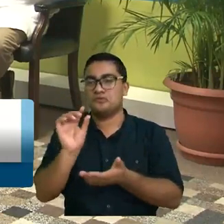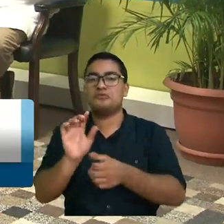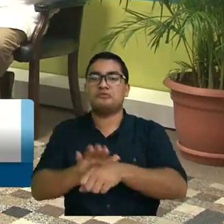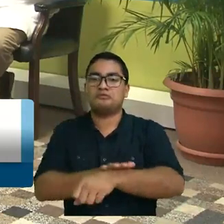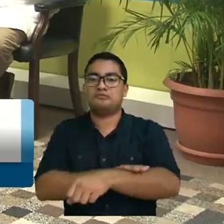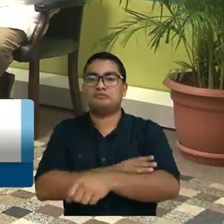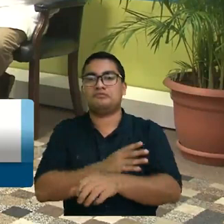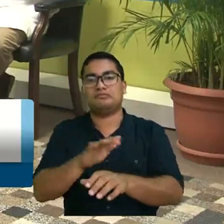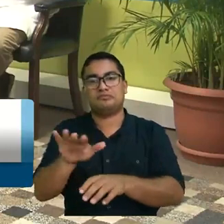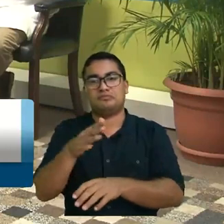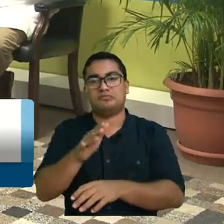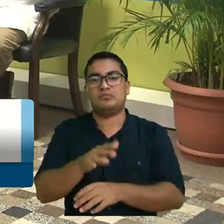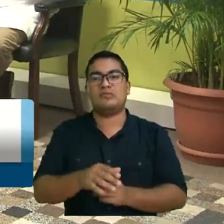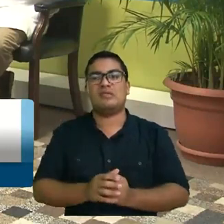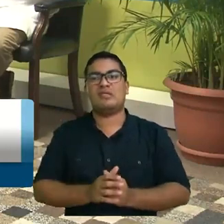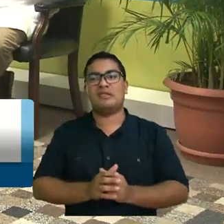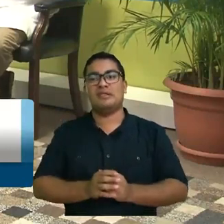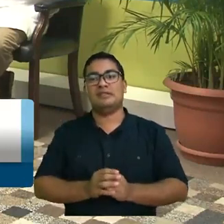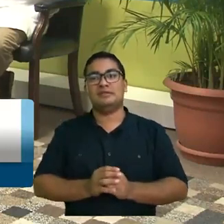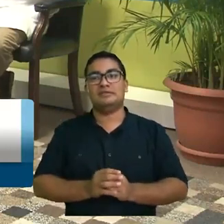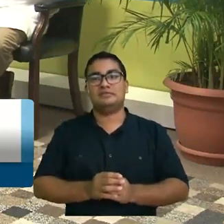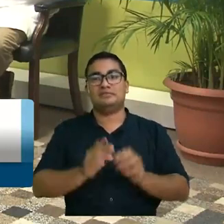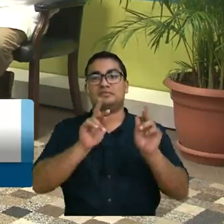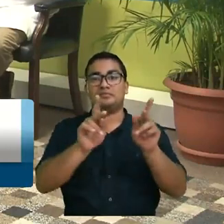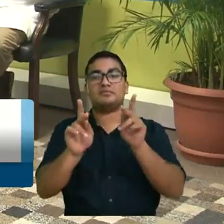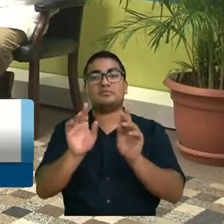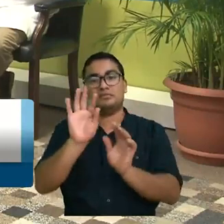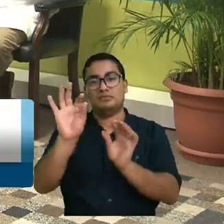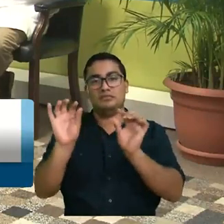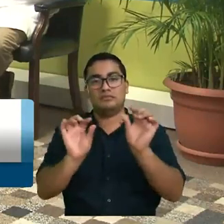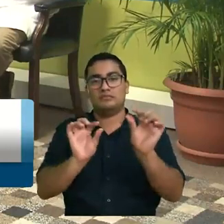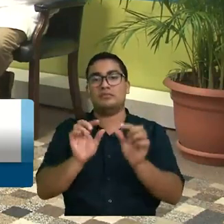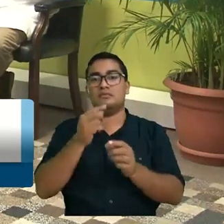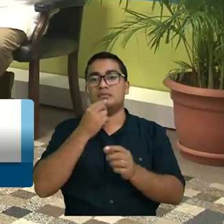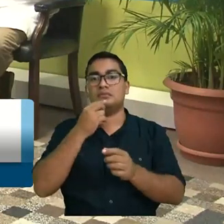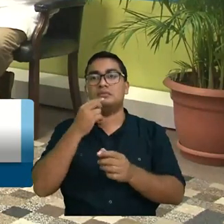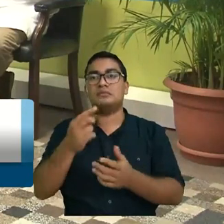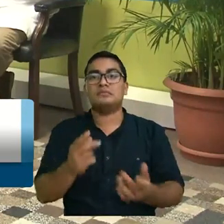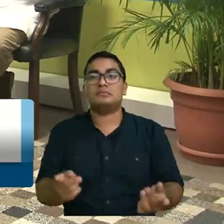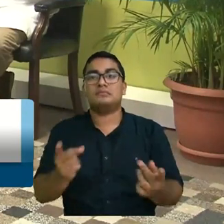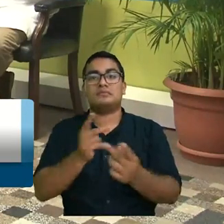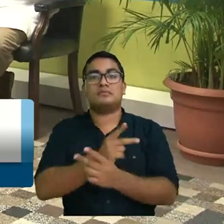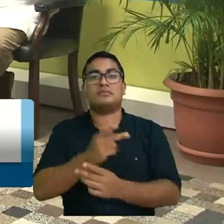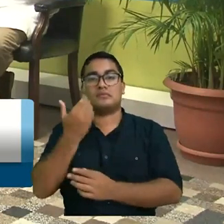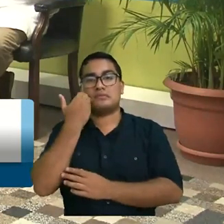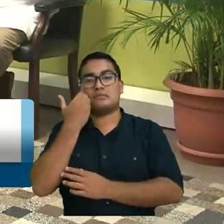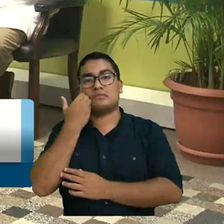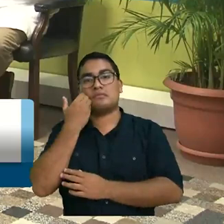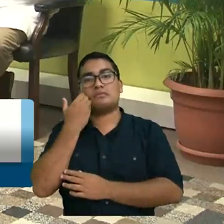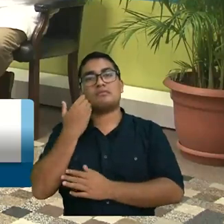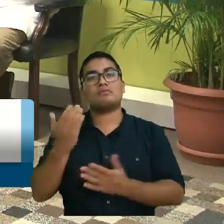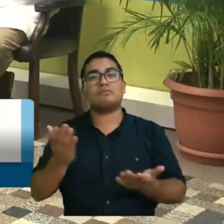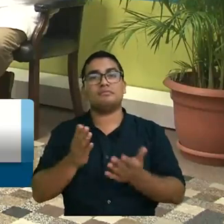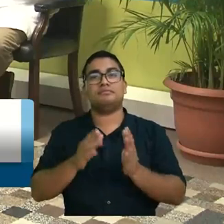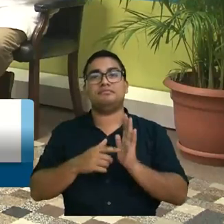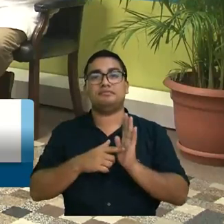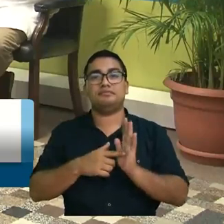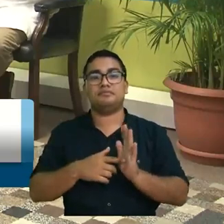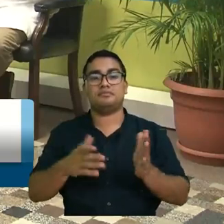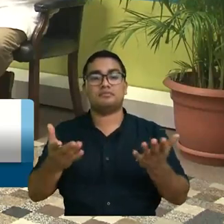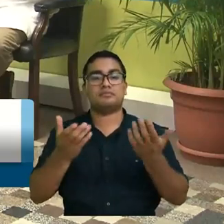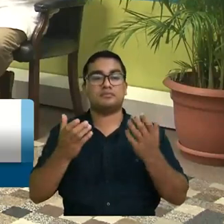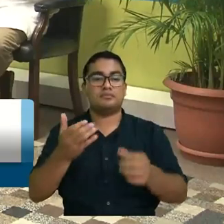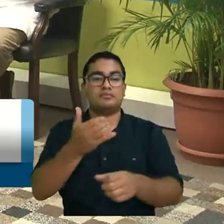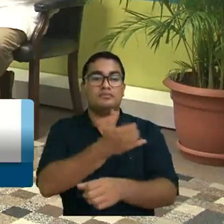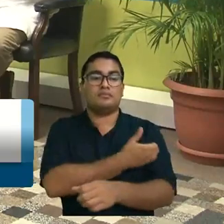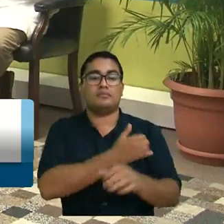sienten síntomas leves y muy pocas personas son las que desarrollan la forma grave de la enfermedad, uh-huh, que requieren realmente estar hospitalizadas y